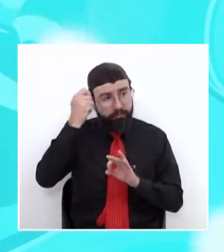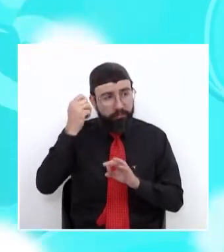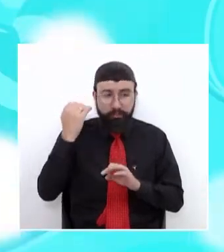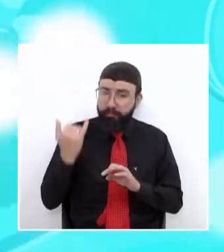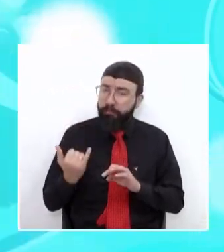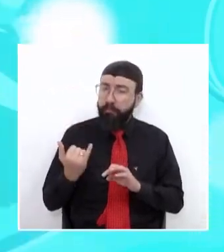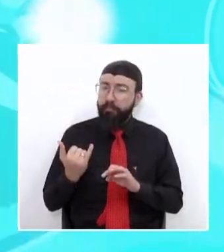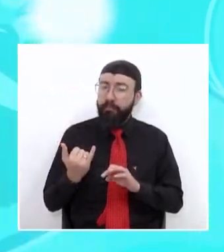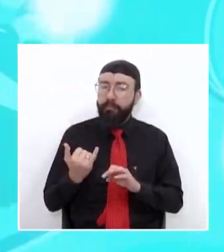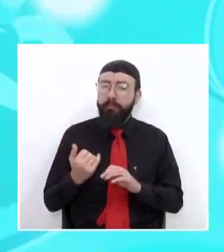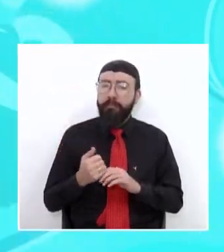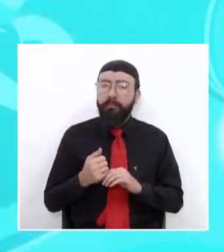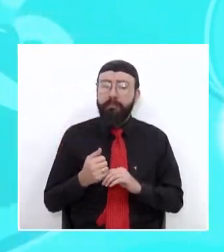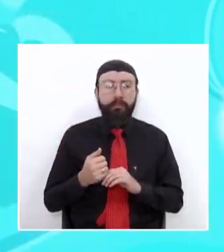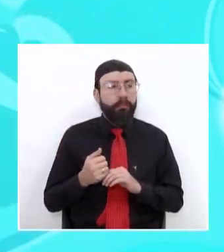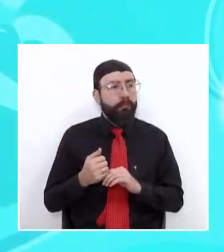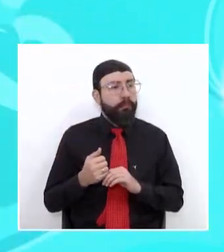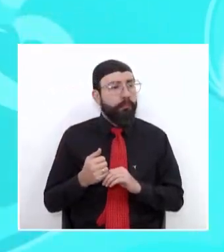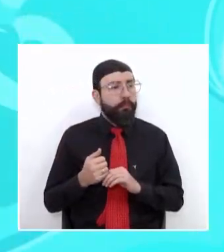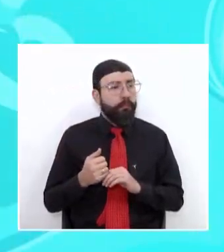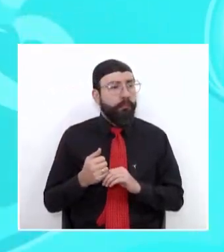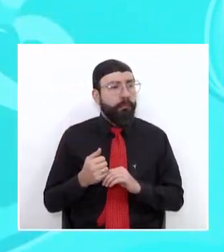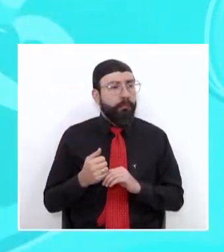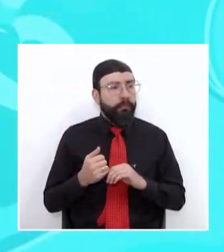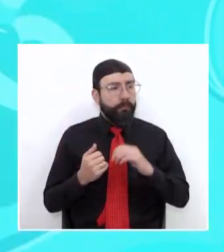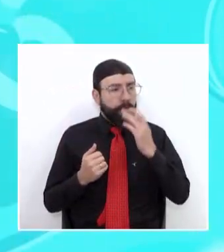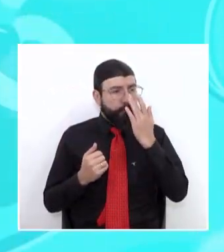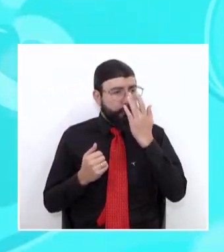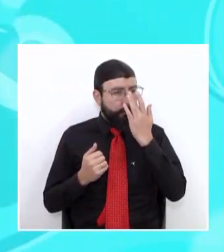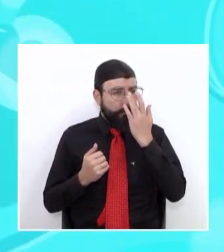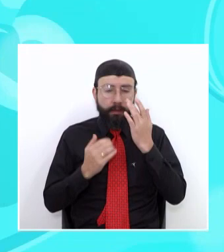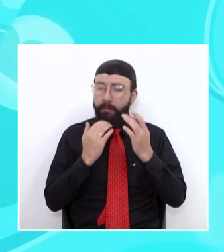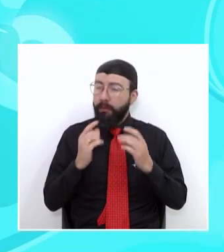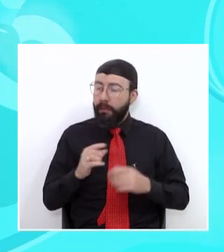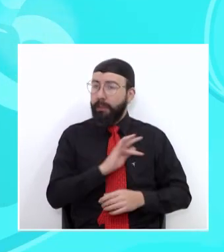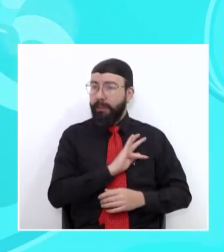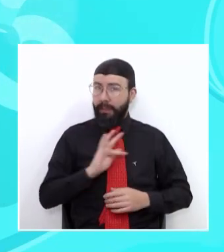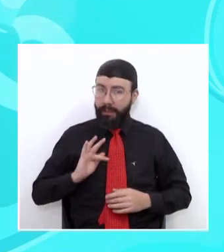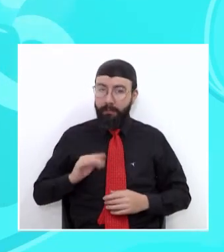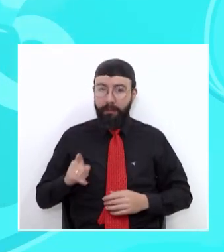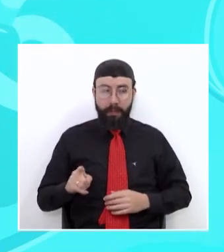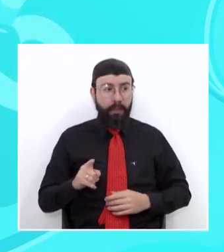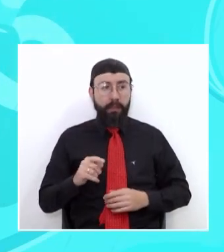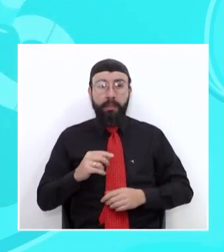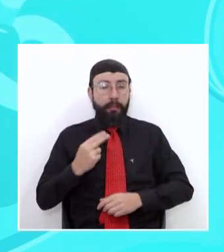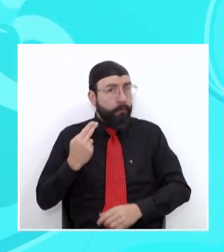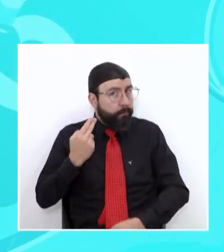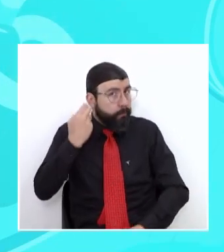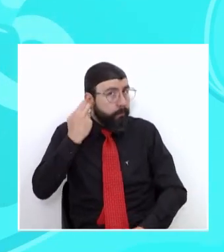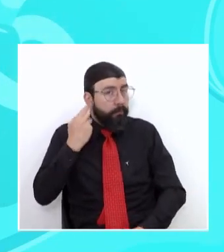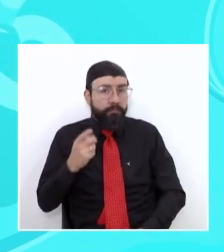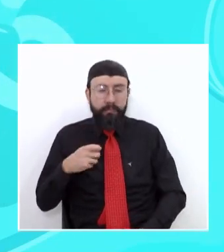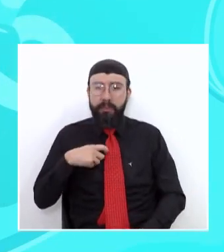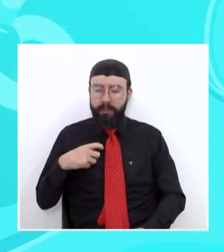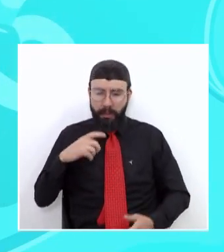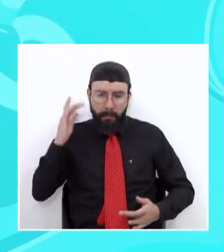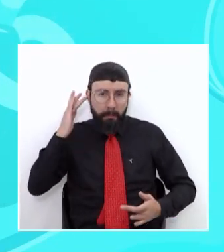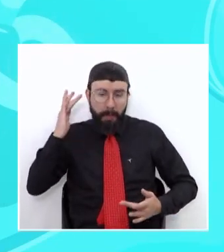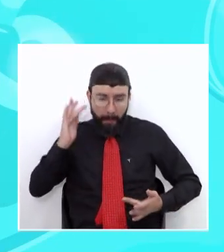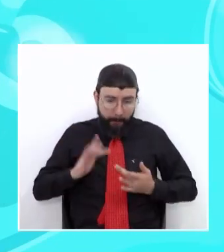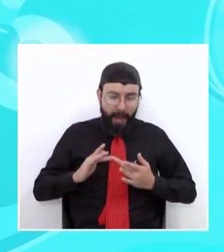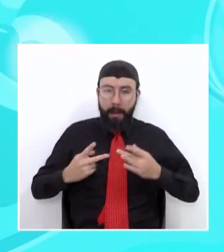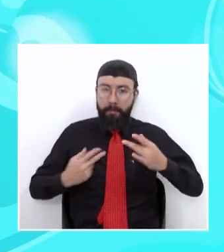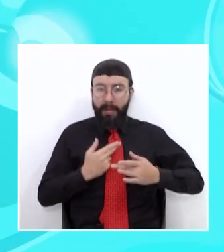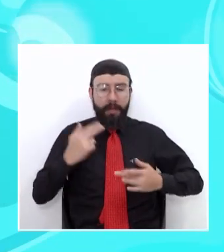parte de terapia neural, nosotros llamamos algo que se llaman campos interferentes, y todos los